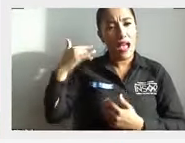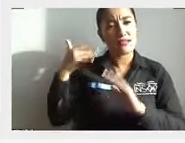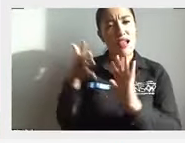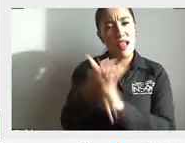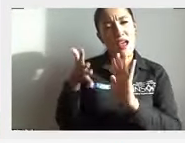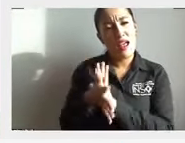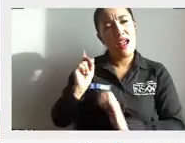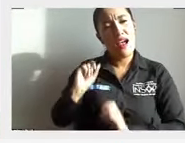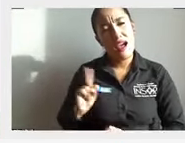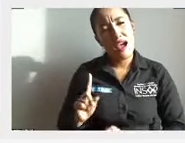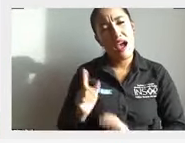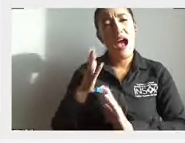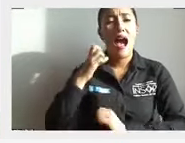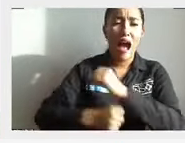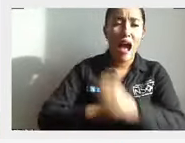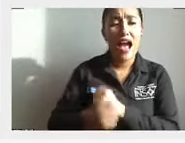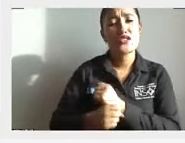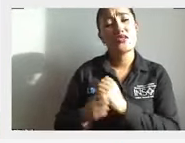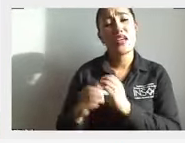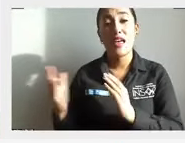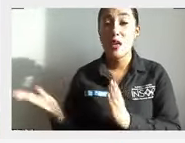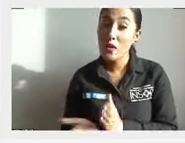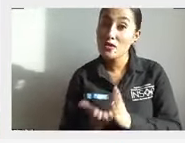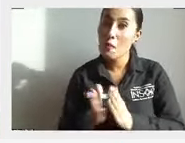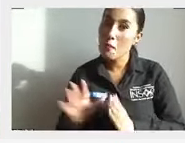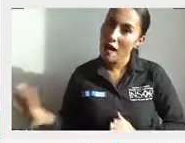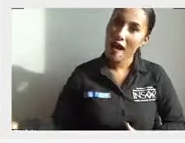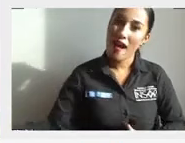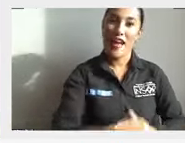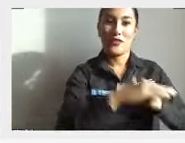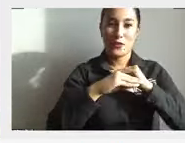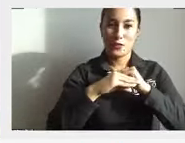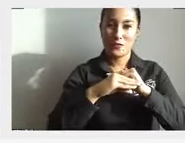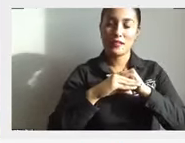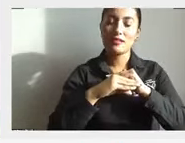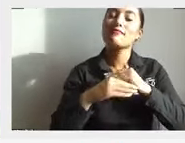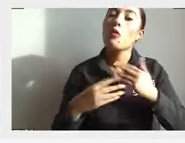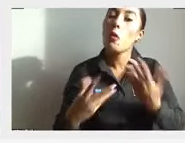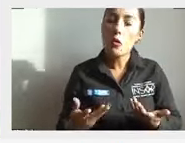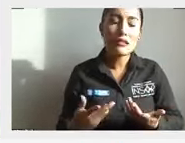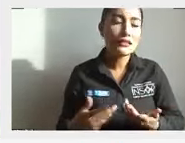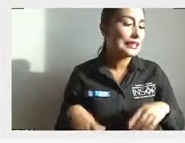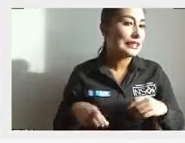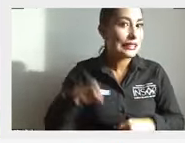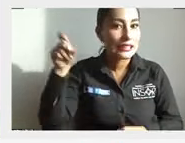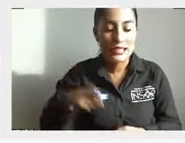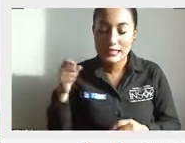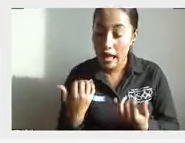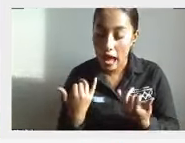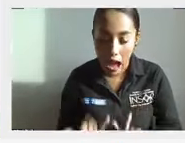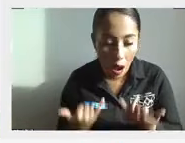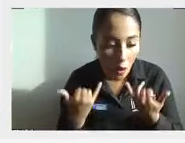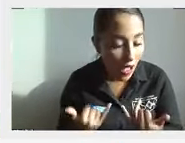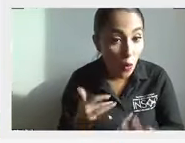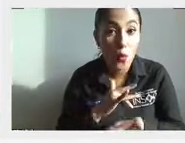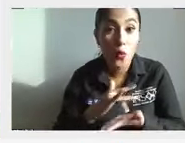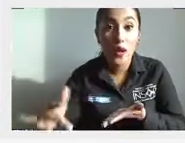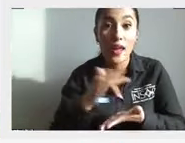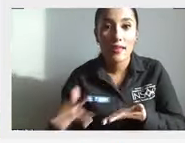durante tantos años de educación para todos, cómo se hace eminentemente necesario en este momento hablar